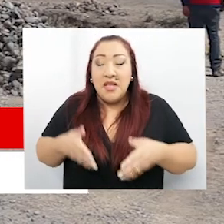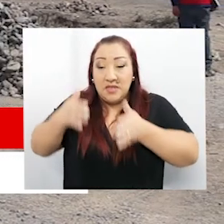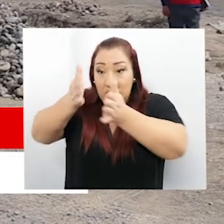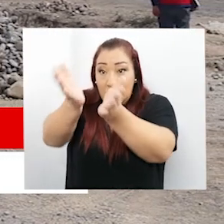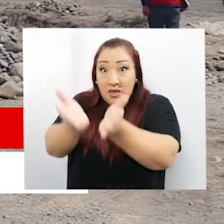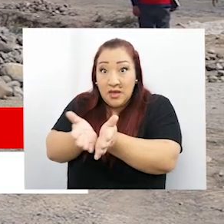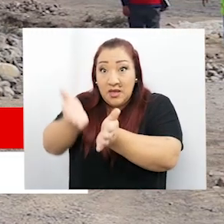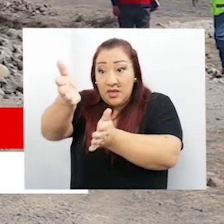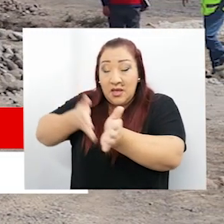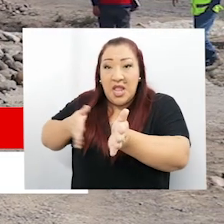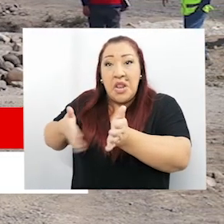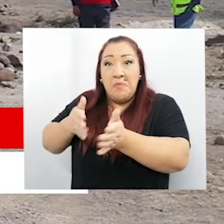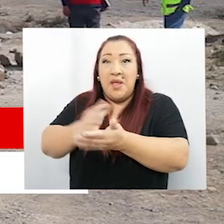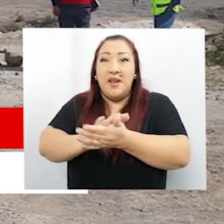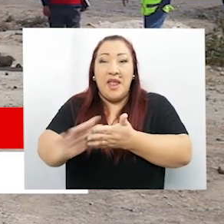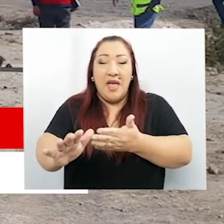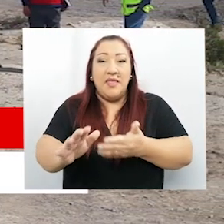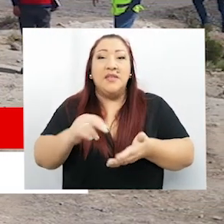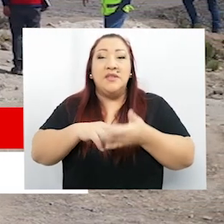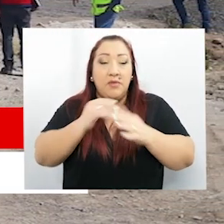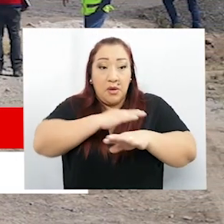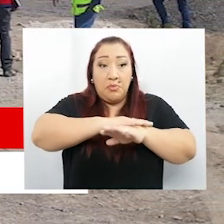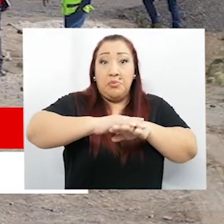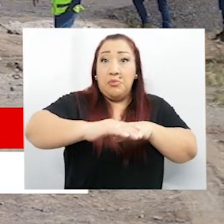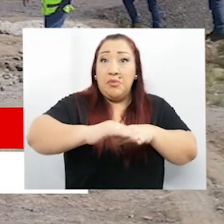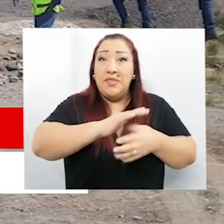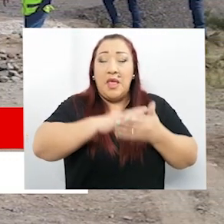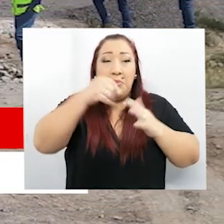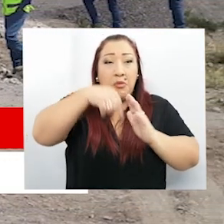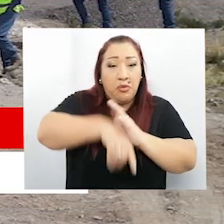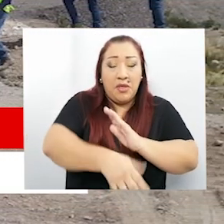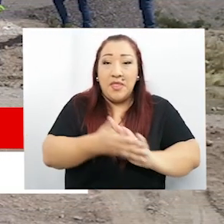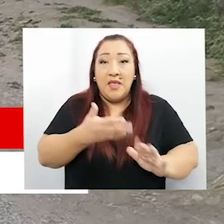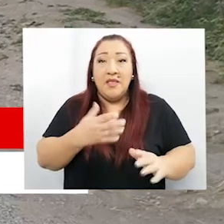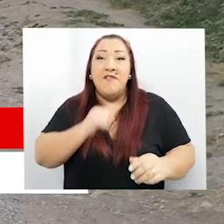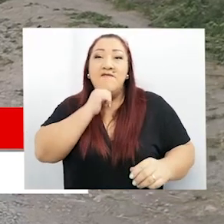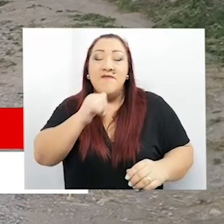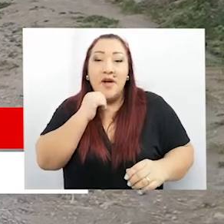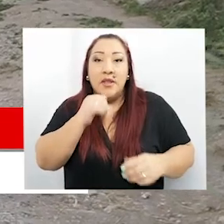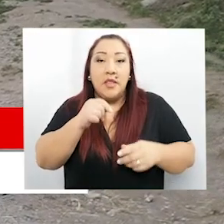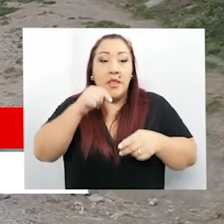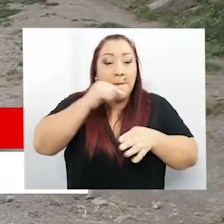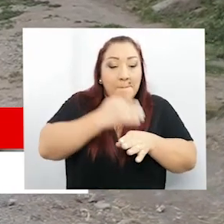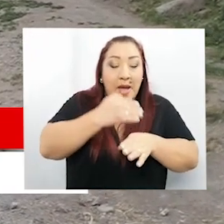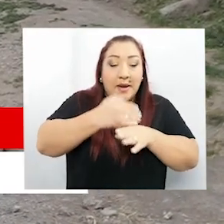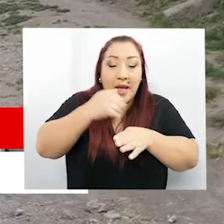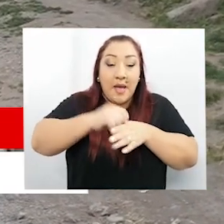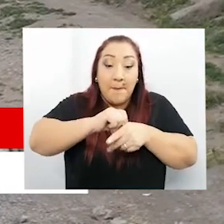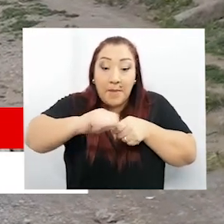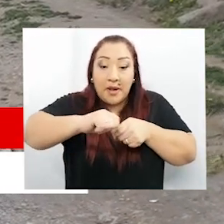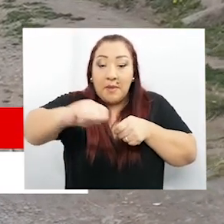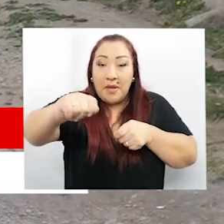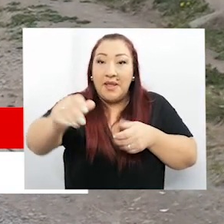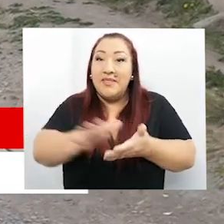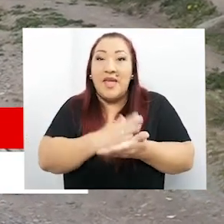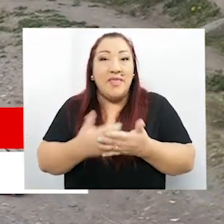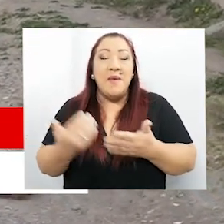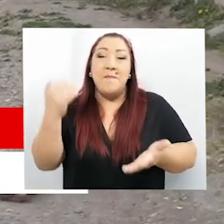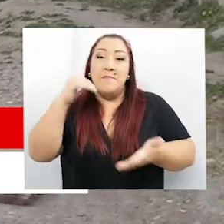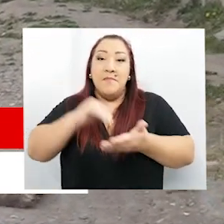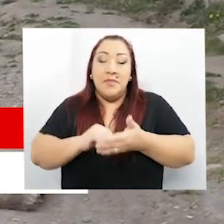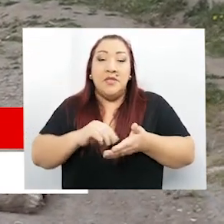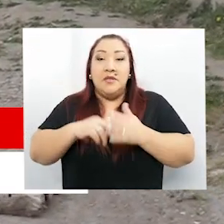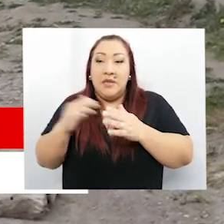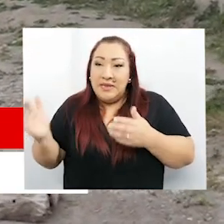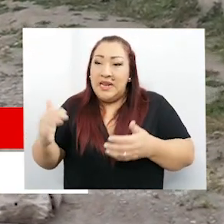de la calzada, ausencia de bacheo, tanto superficial como profundo, carencia de marcas en el pavimento, así como